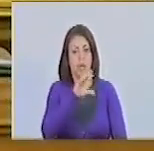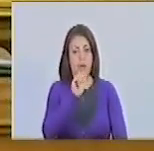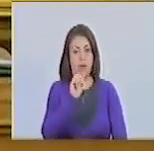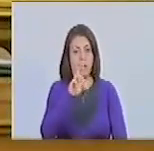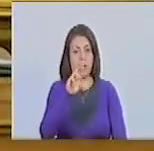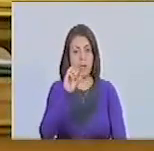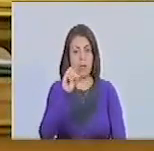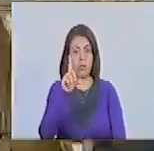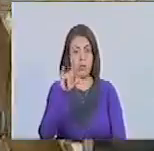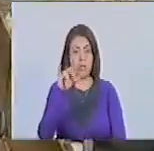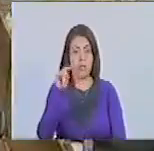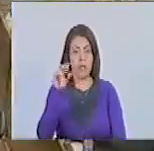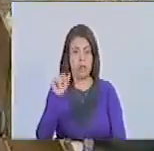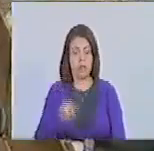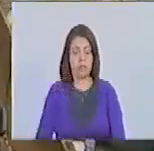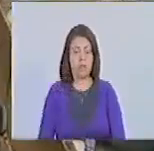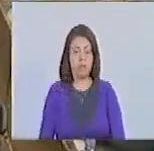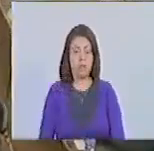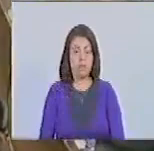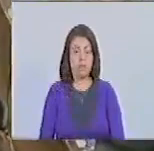Carolina García Carreño.